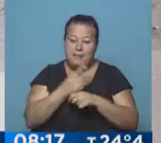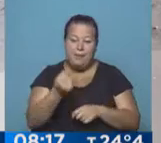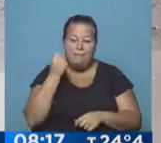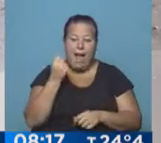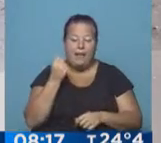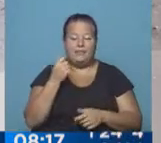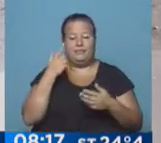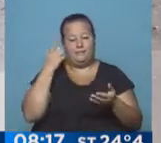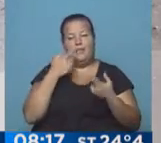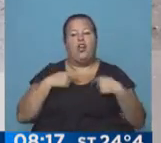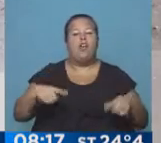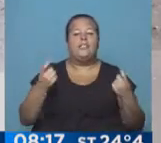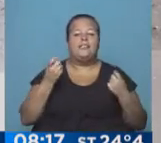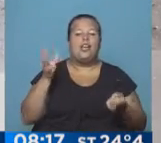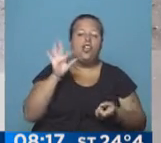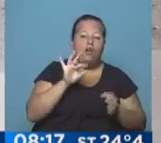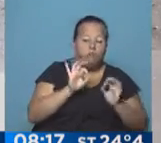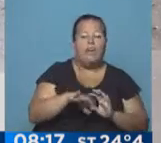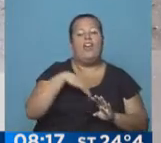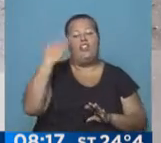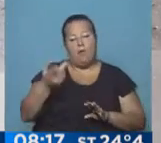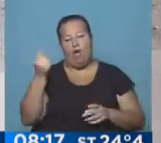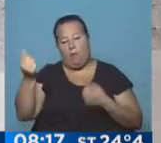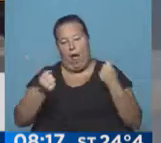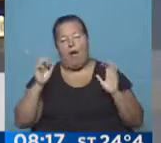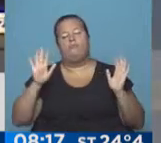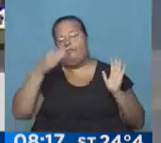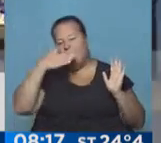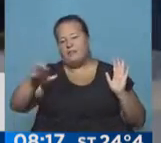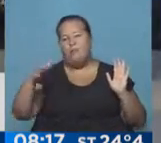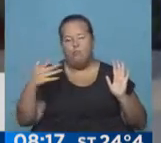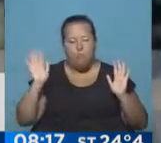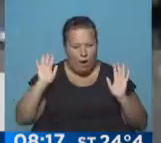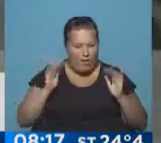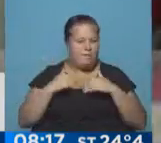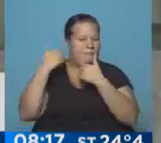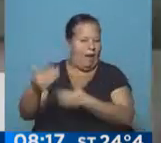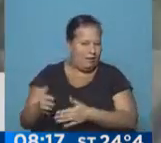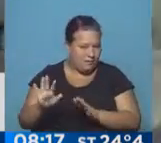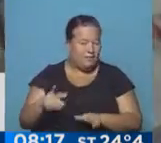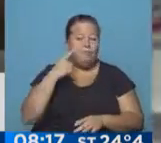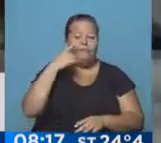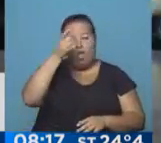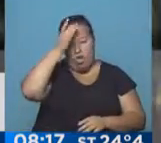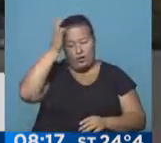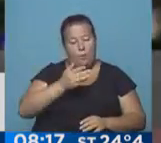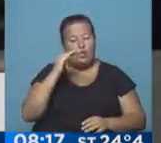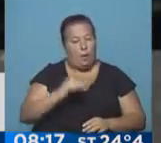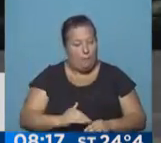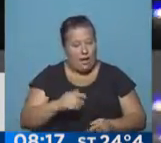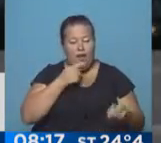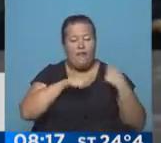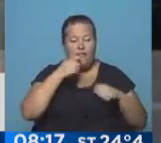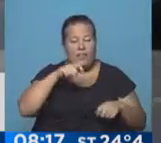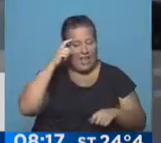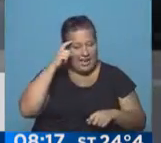hacer frente a las necesidades cotidianas y en la decisión de comprar un auto tal vez la postergan recordemos 12 por ciento menos de ventas